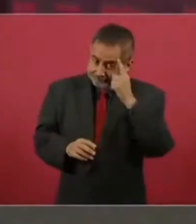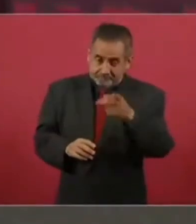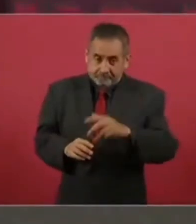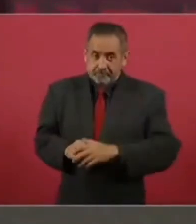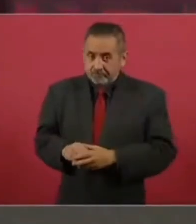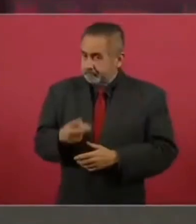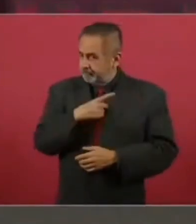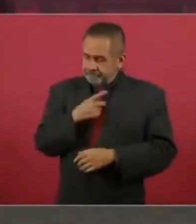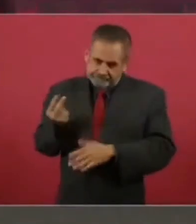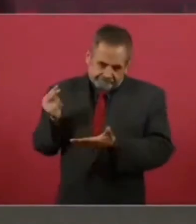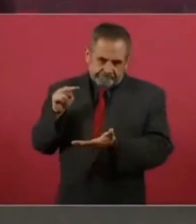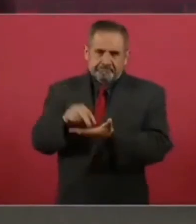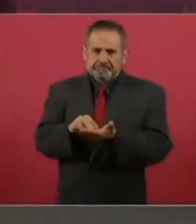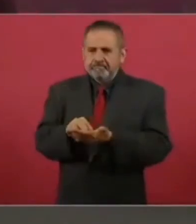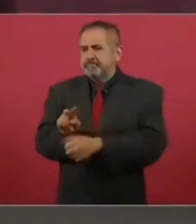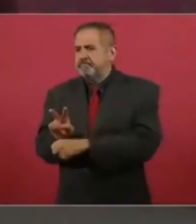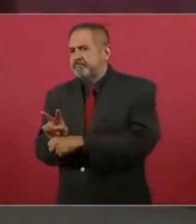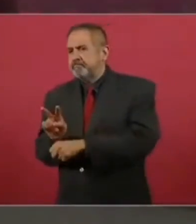que se tiene que